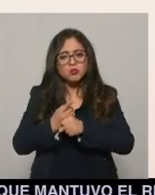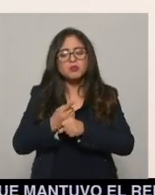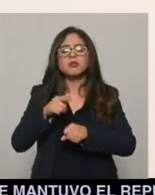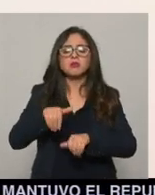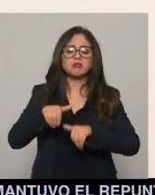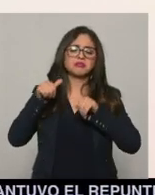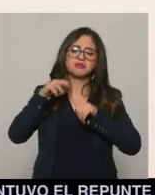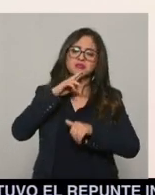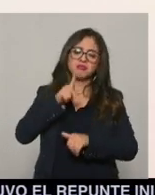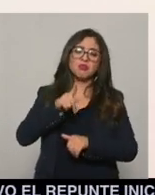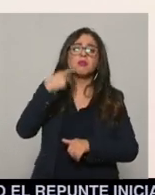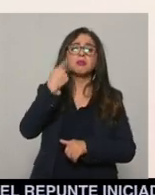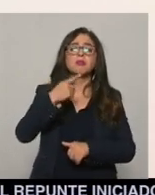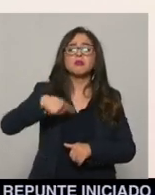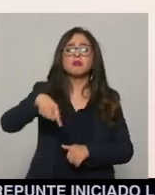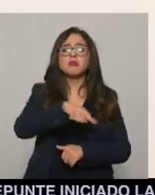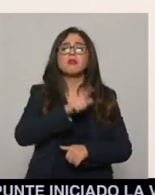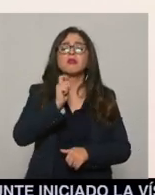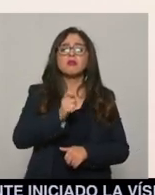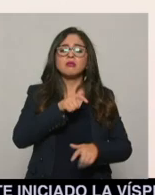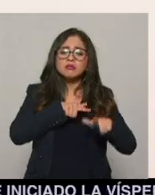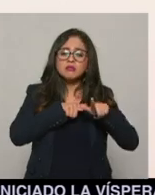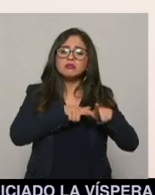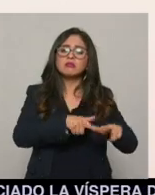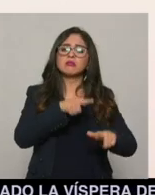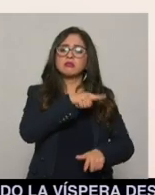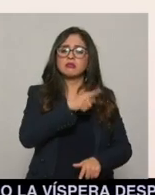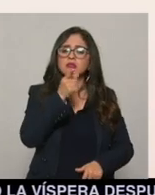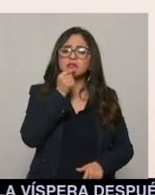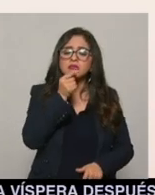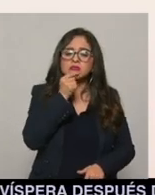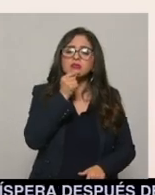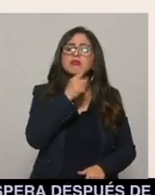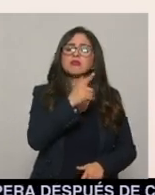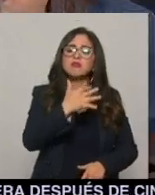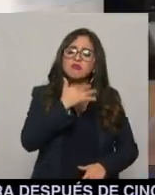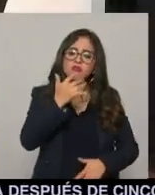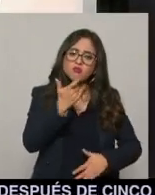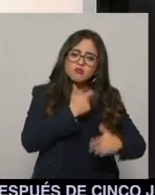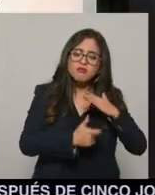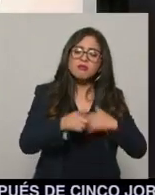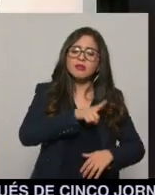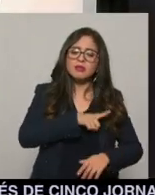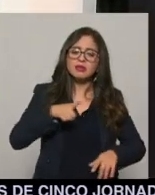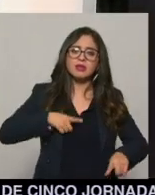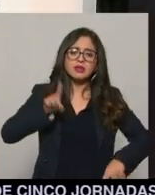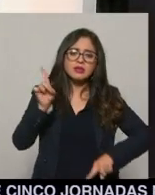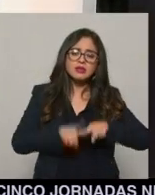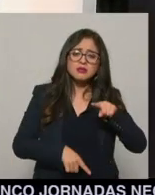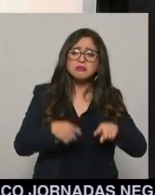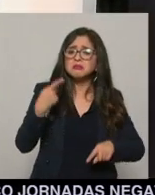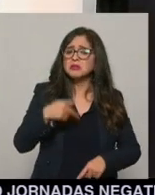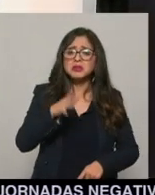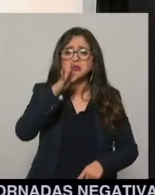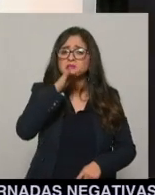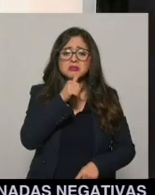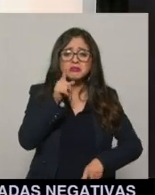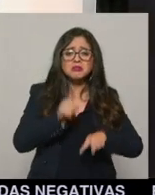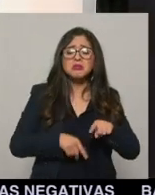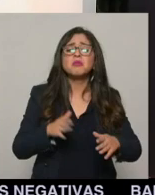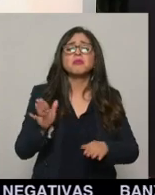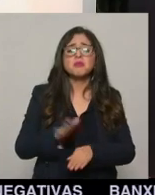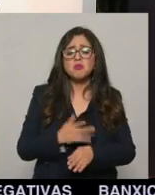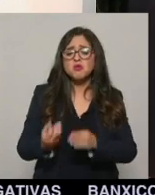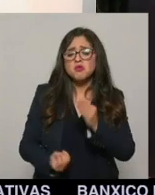Ciudadana estas estructuras de corrupción y de impunidad que se tienen que desmantelar y que, insisto, no ha podido ser desmantelada por parte del actual